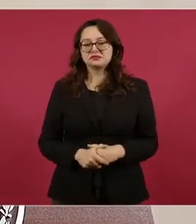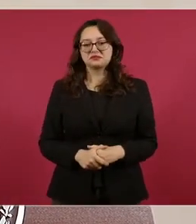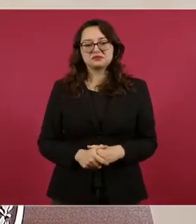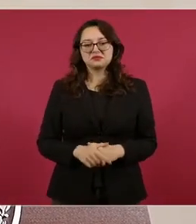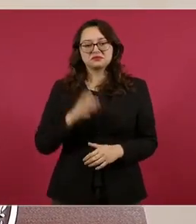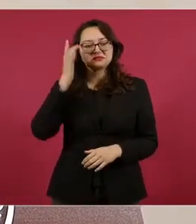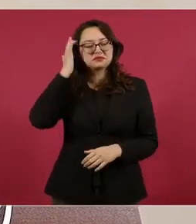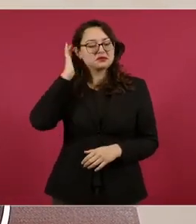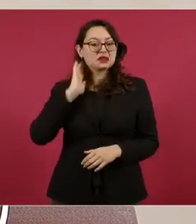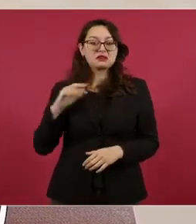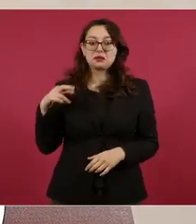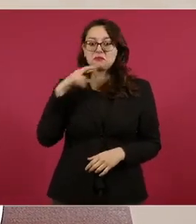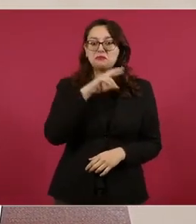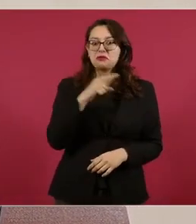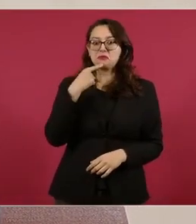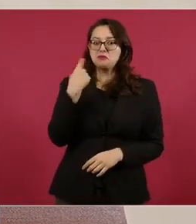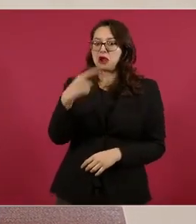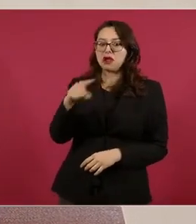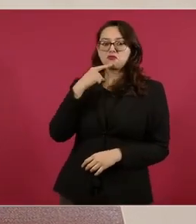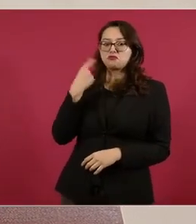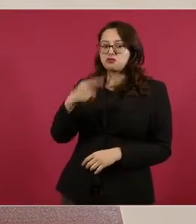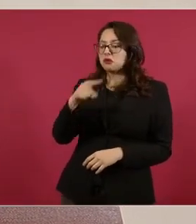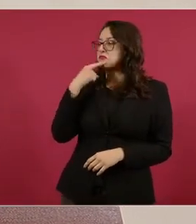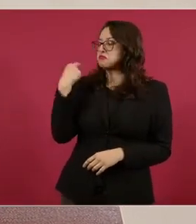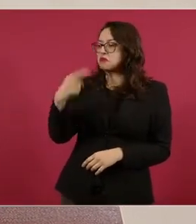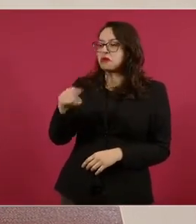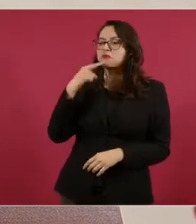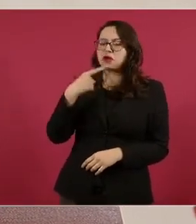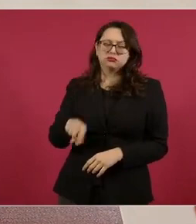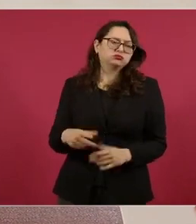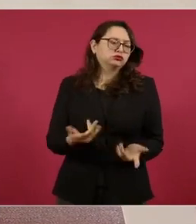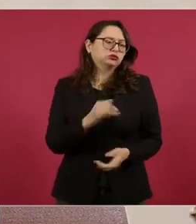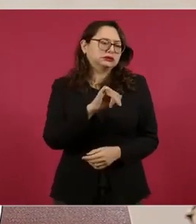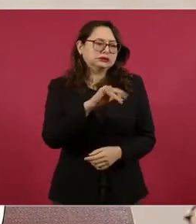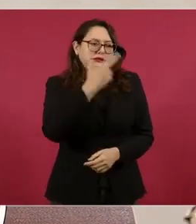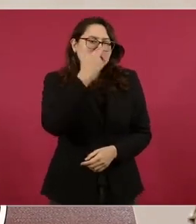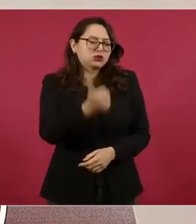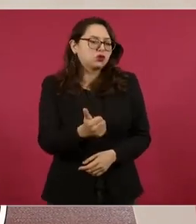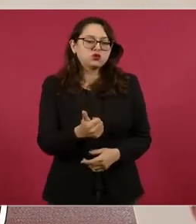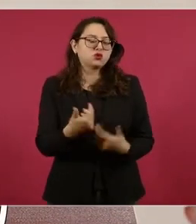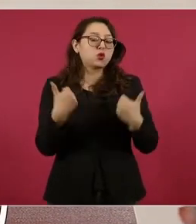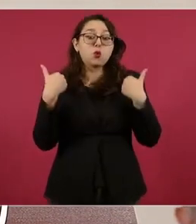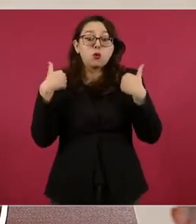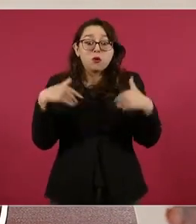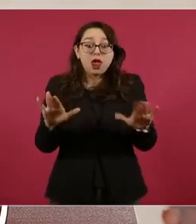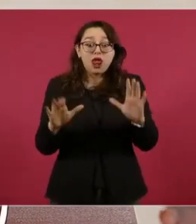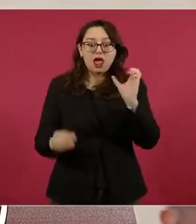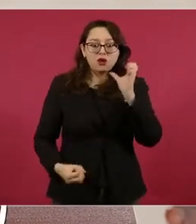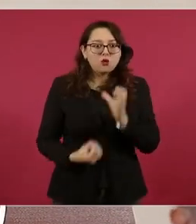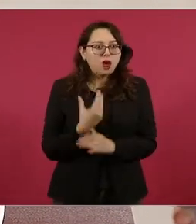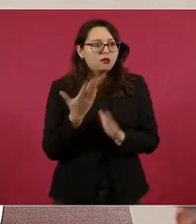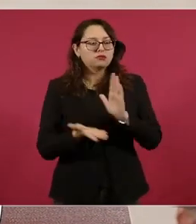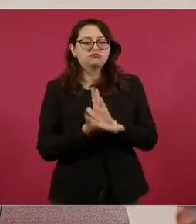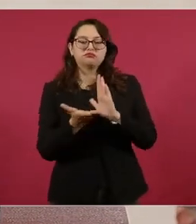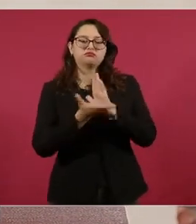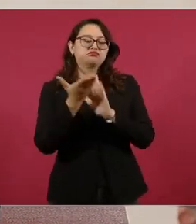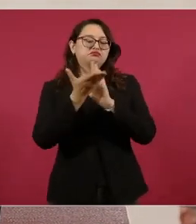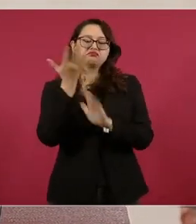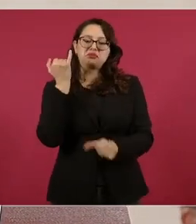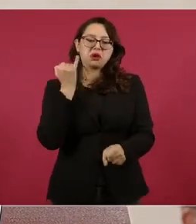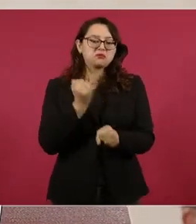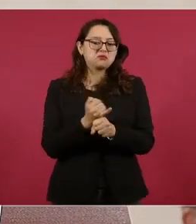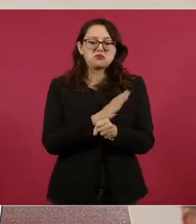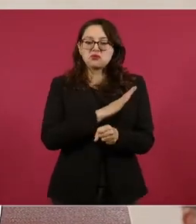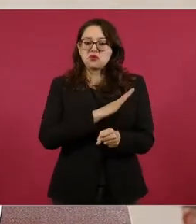los amparos Con razón además cuánto tiempo para